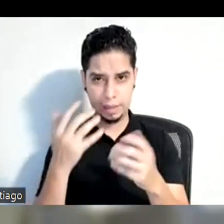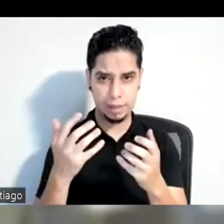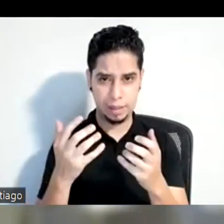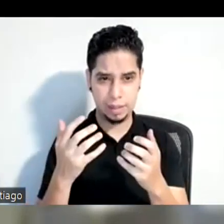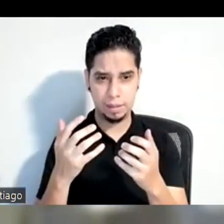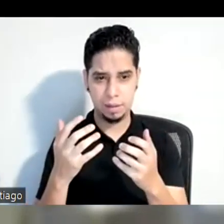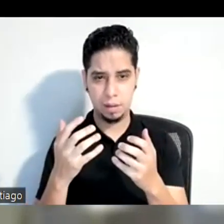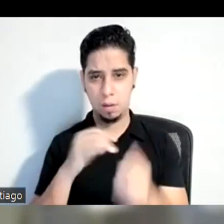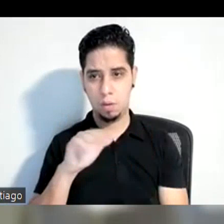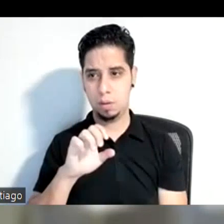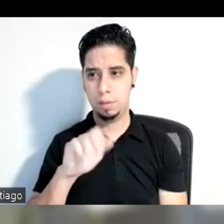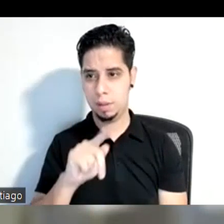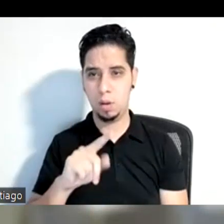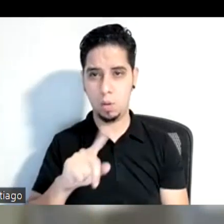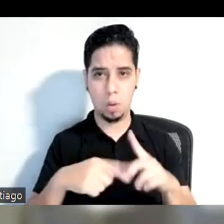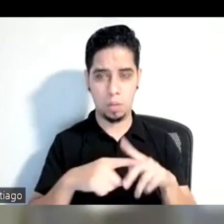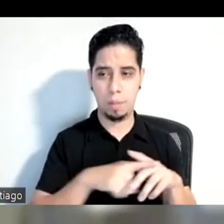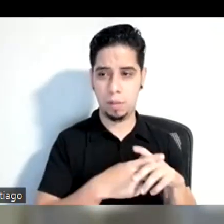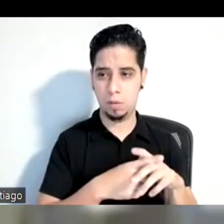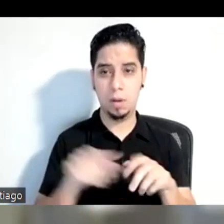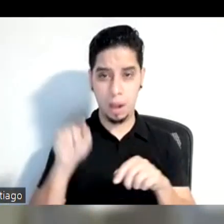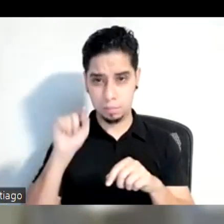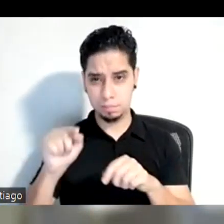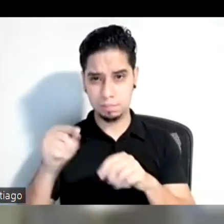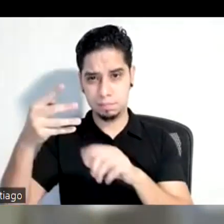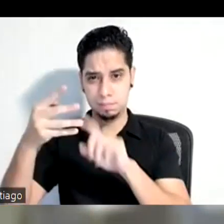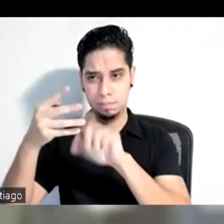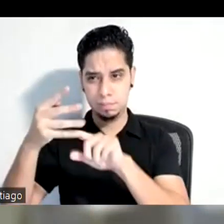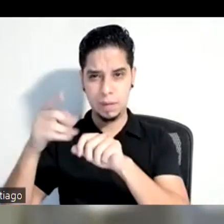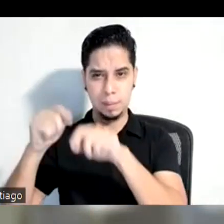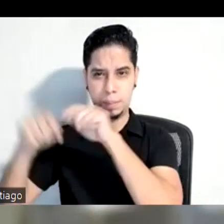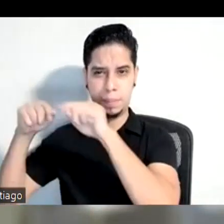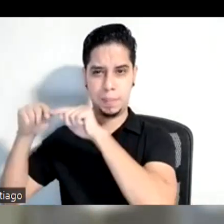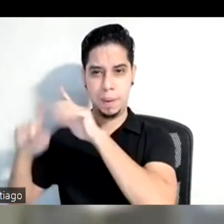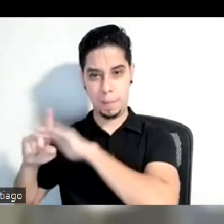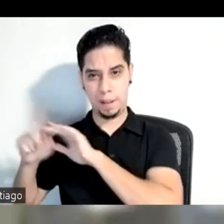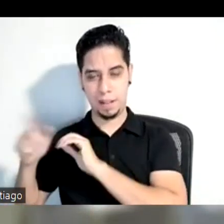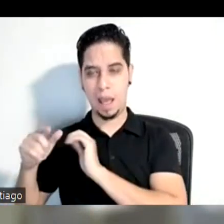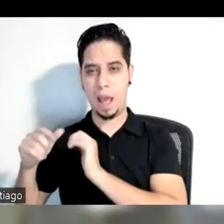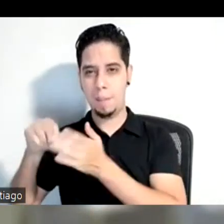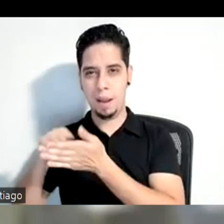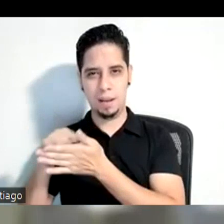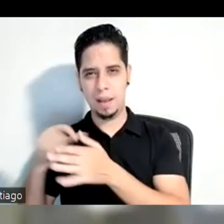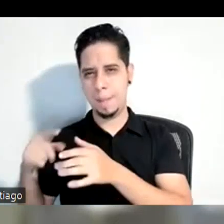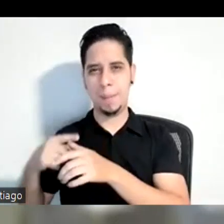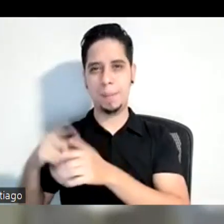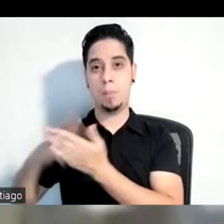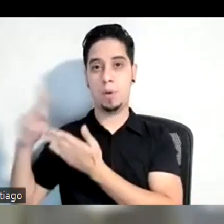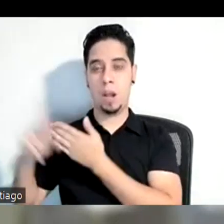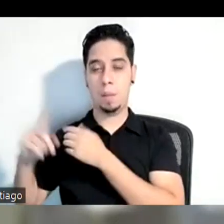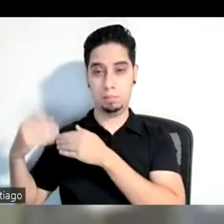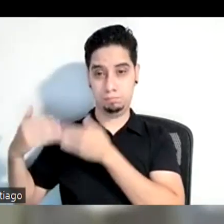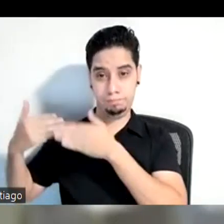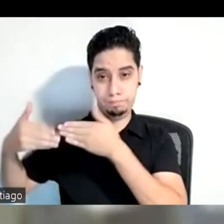a José Beltrán cuando empezó Artefusión, busque, porque ahí está. Está en la paginita. Esos primeros programas que era